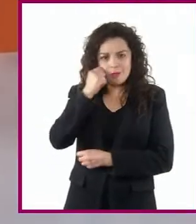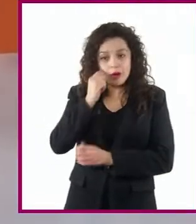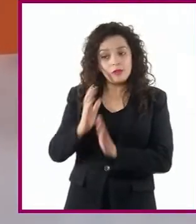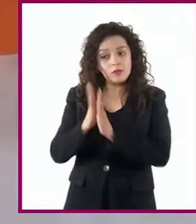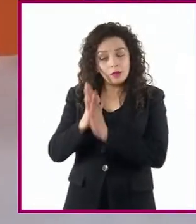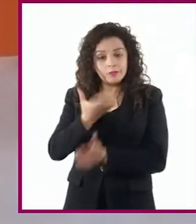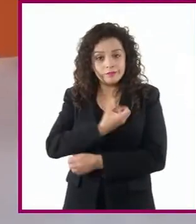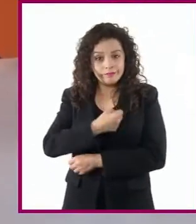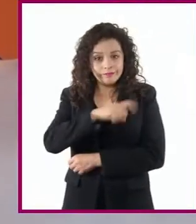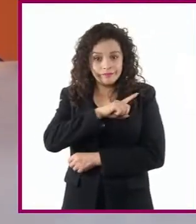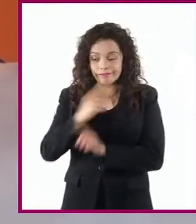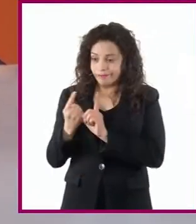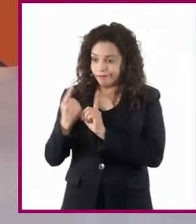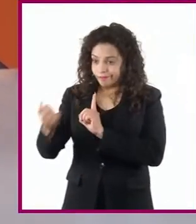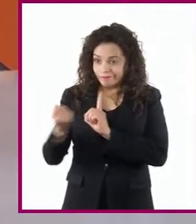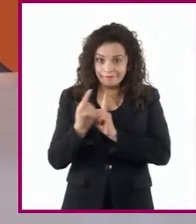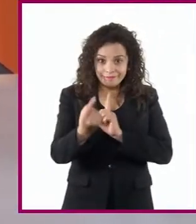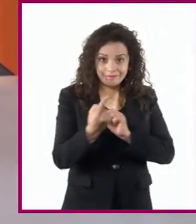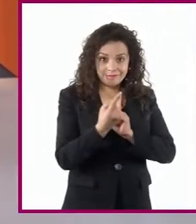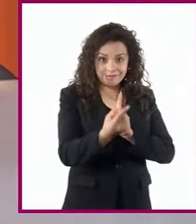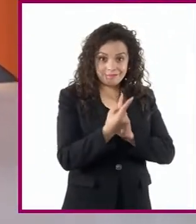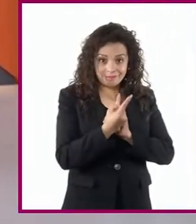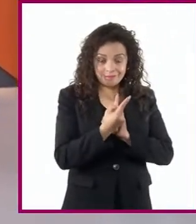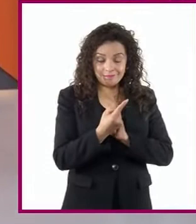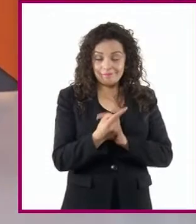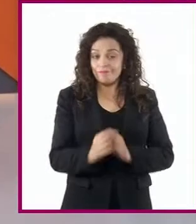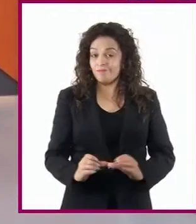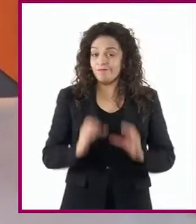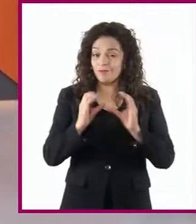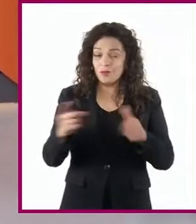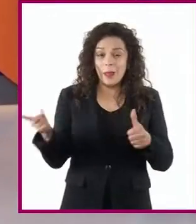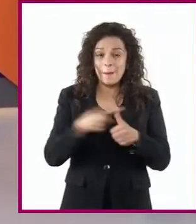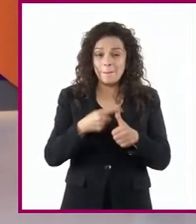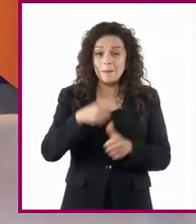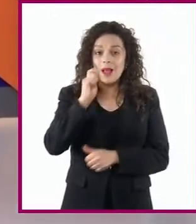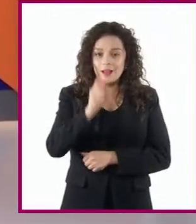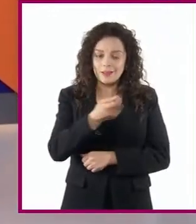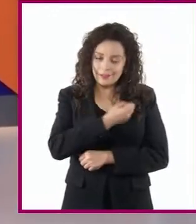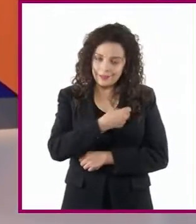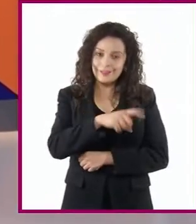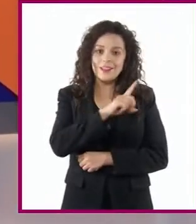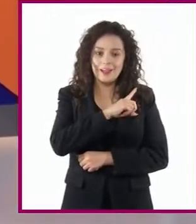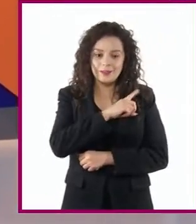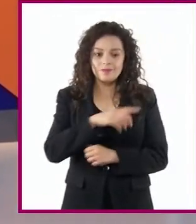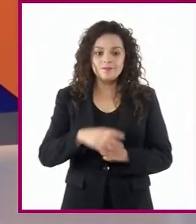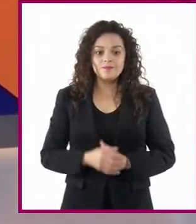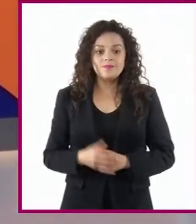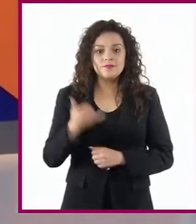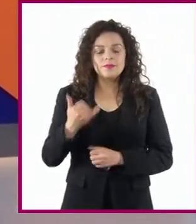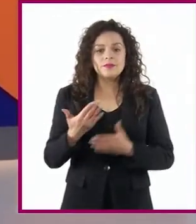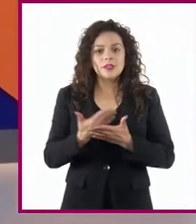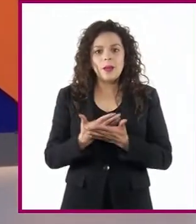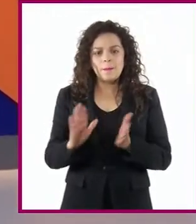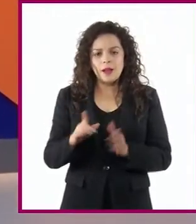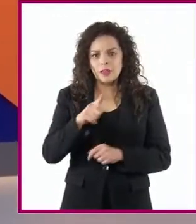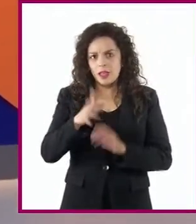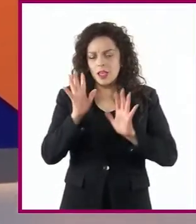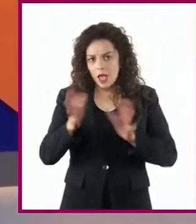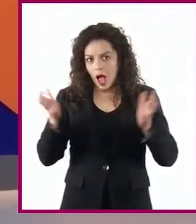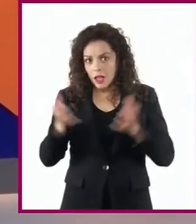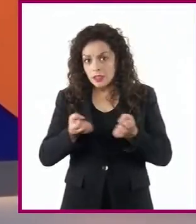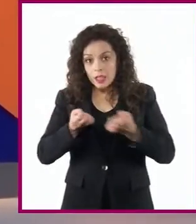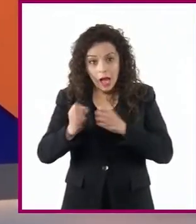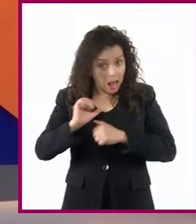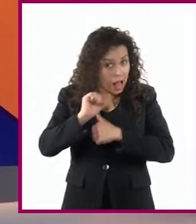la sana distancia. La salud es lo primero. Además, ¿ya hicieron algo de ejercicio? Soy la